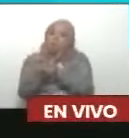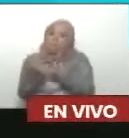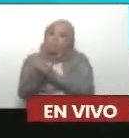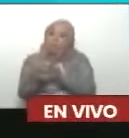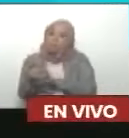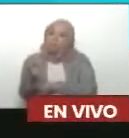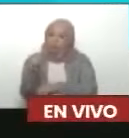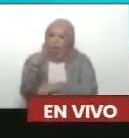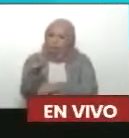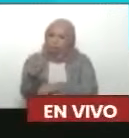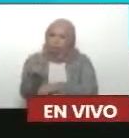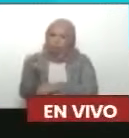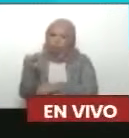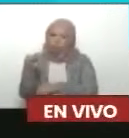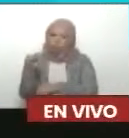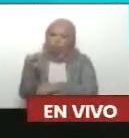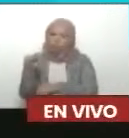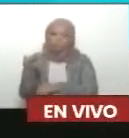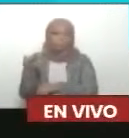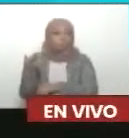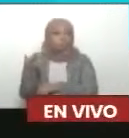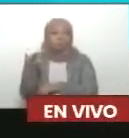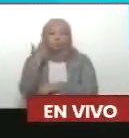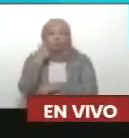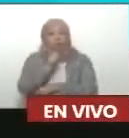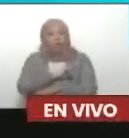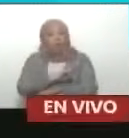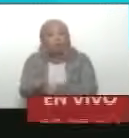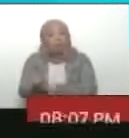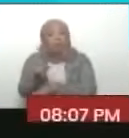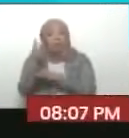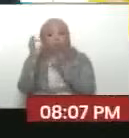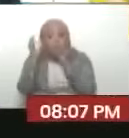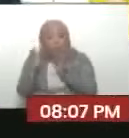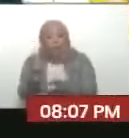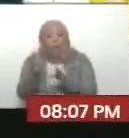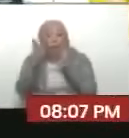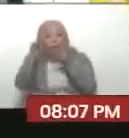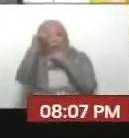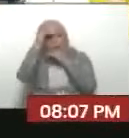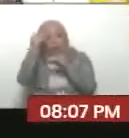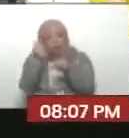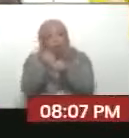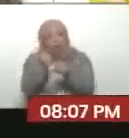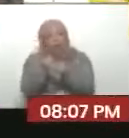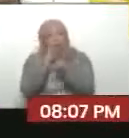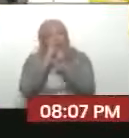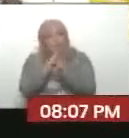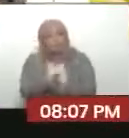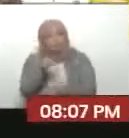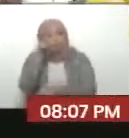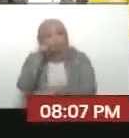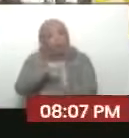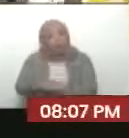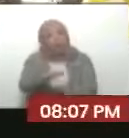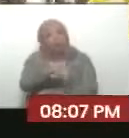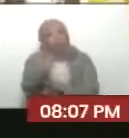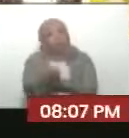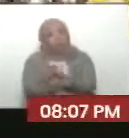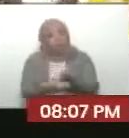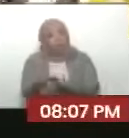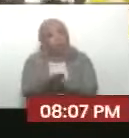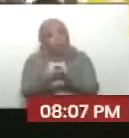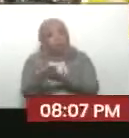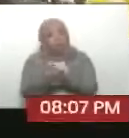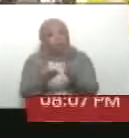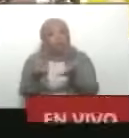resolver? Así que tenemos que estar obligados a atender lo que hay que atender, responderle al pueblo, resolverle sus